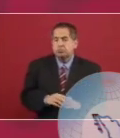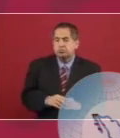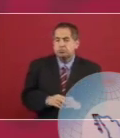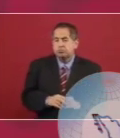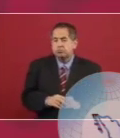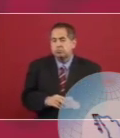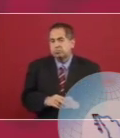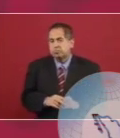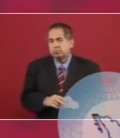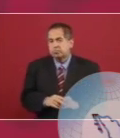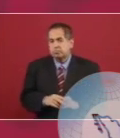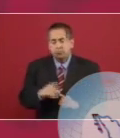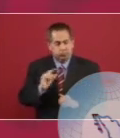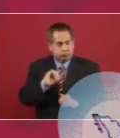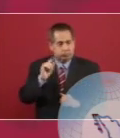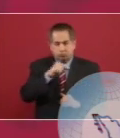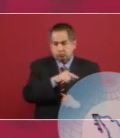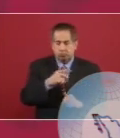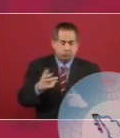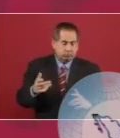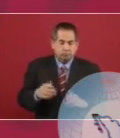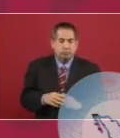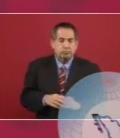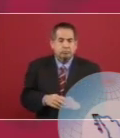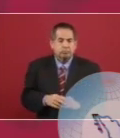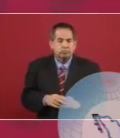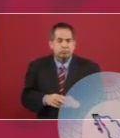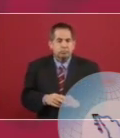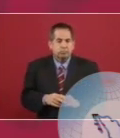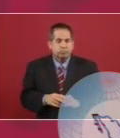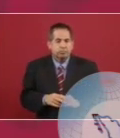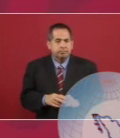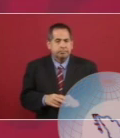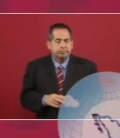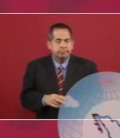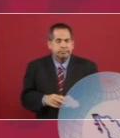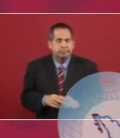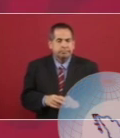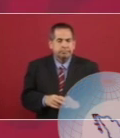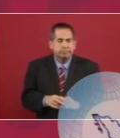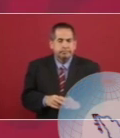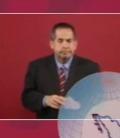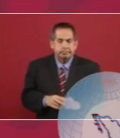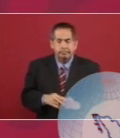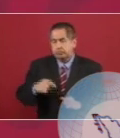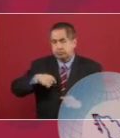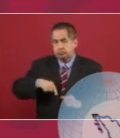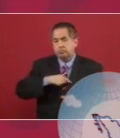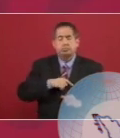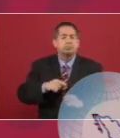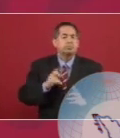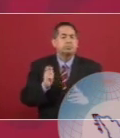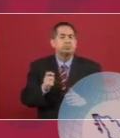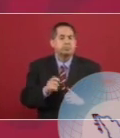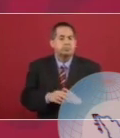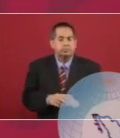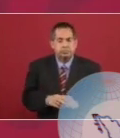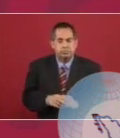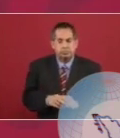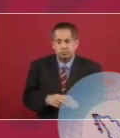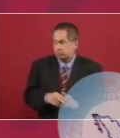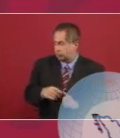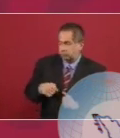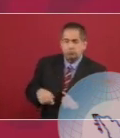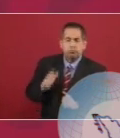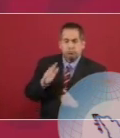poder autónomo, y hemos estado